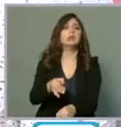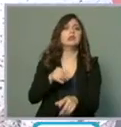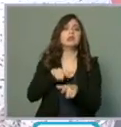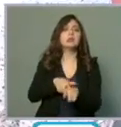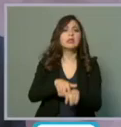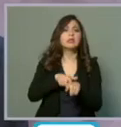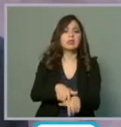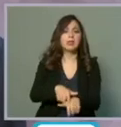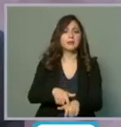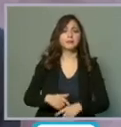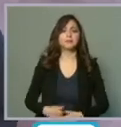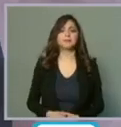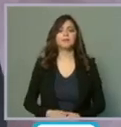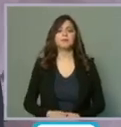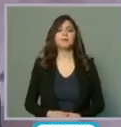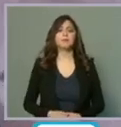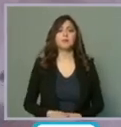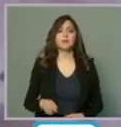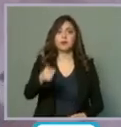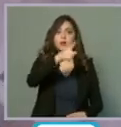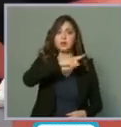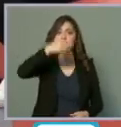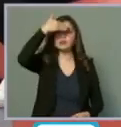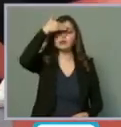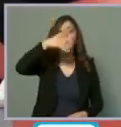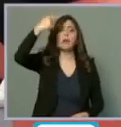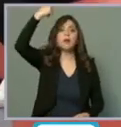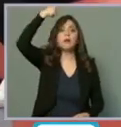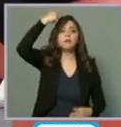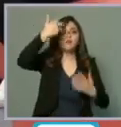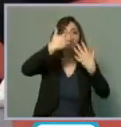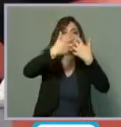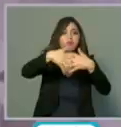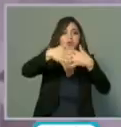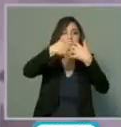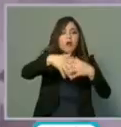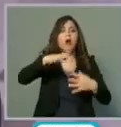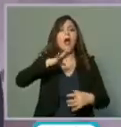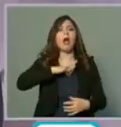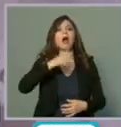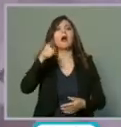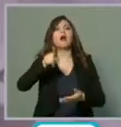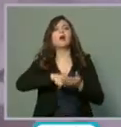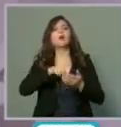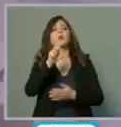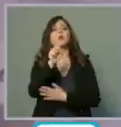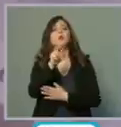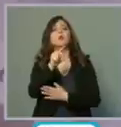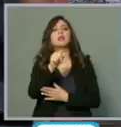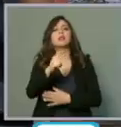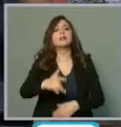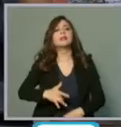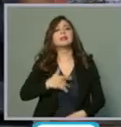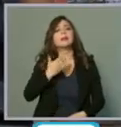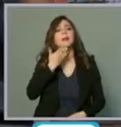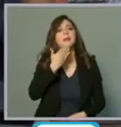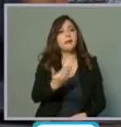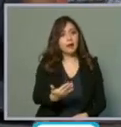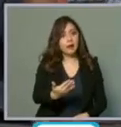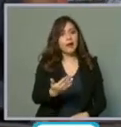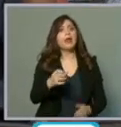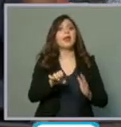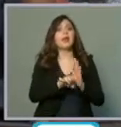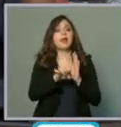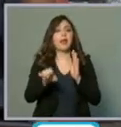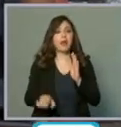cerebro tenemos sustancias. Estas sustancias nos dan cierto placer, cierto bienestar. Precisamente el estar frente a un videojuego